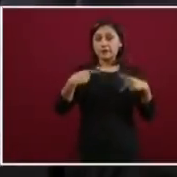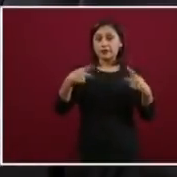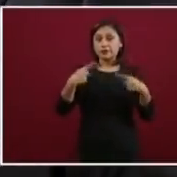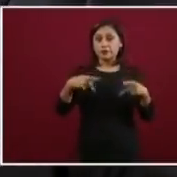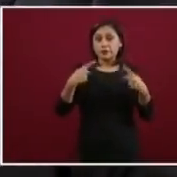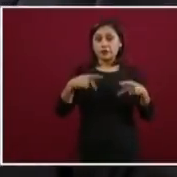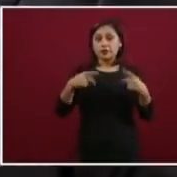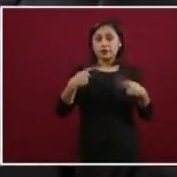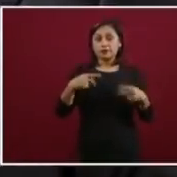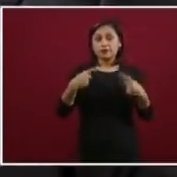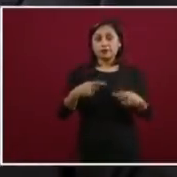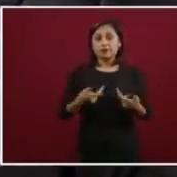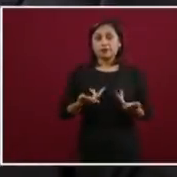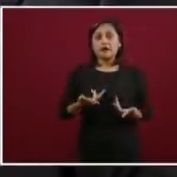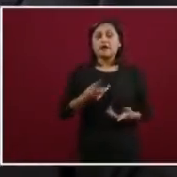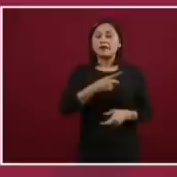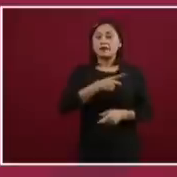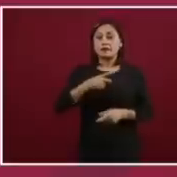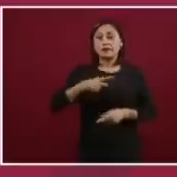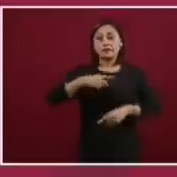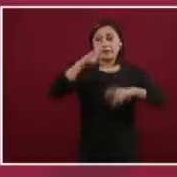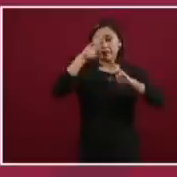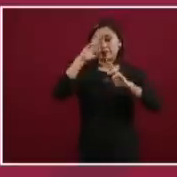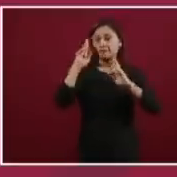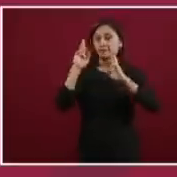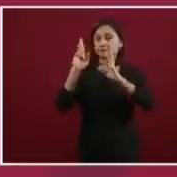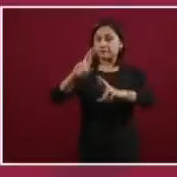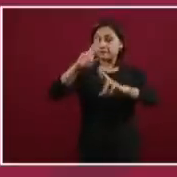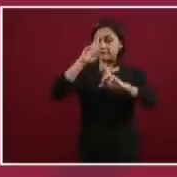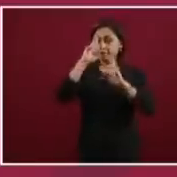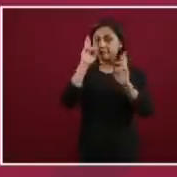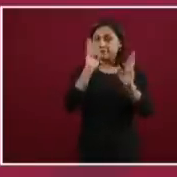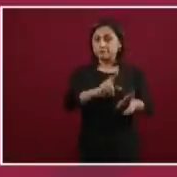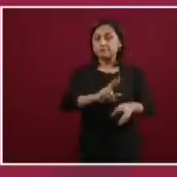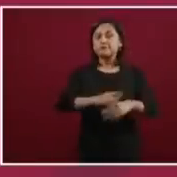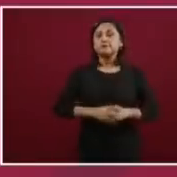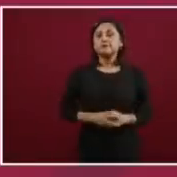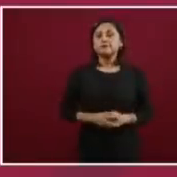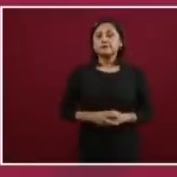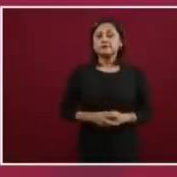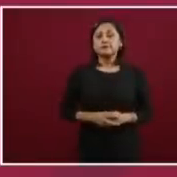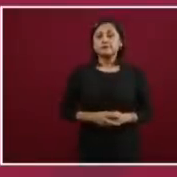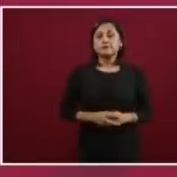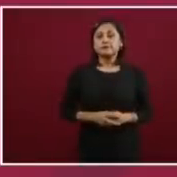eso sí por qué luego